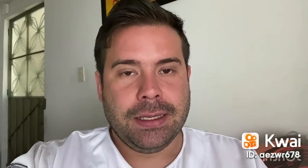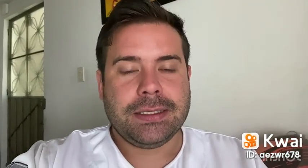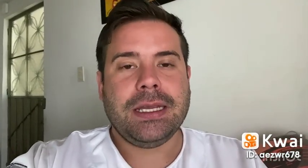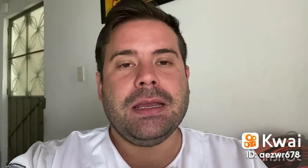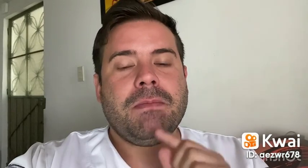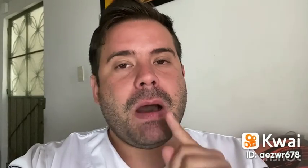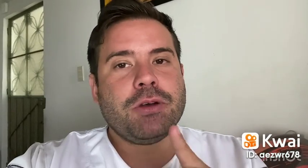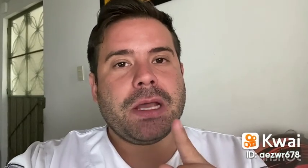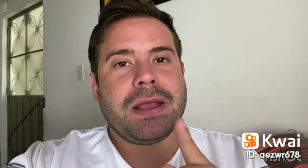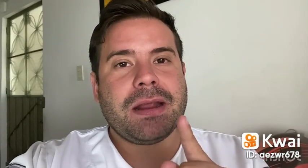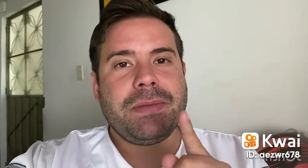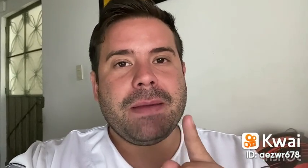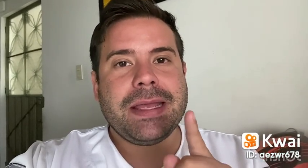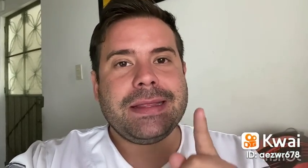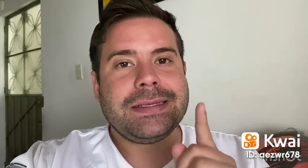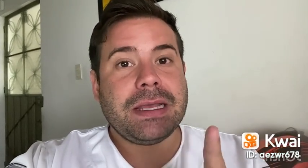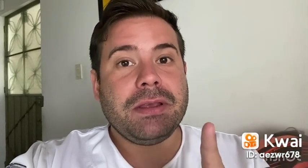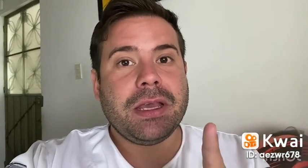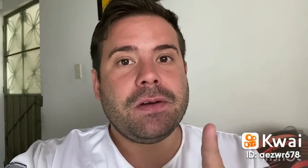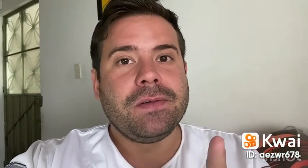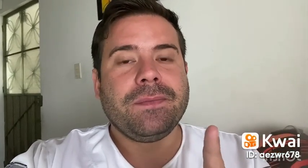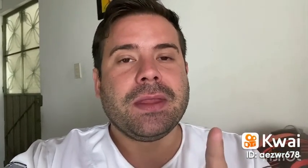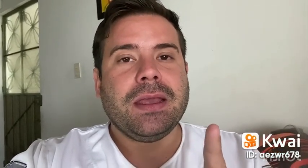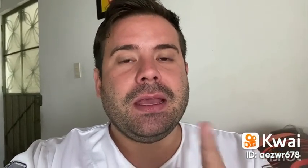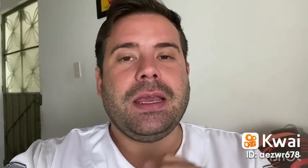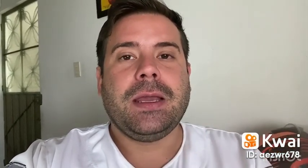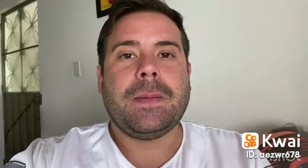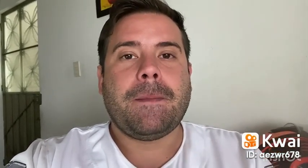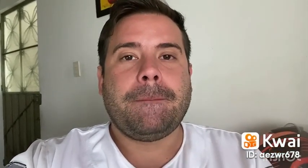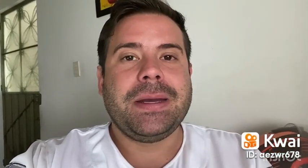mañana, sí. Vamos a ver rápidamente este video,